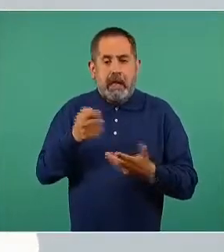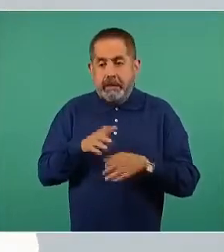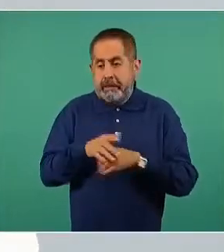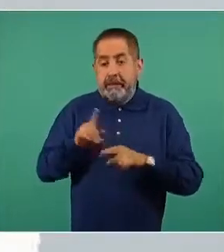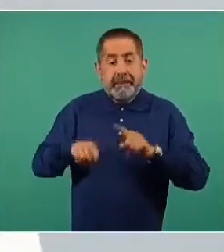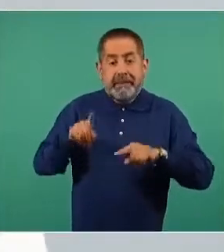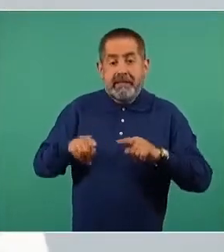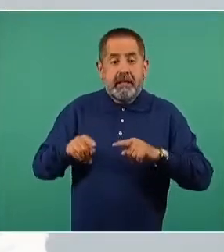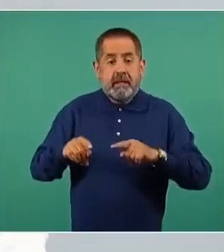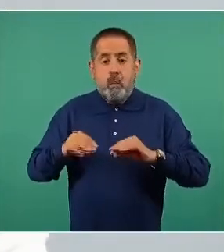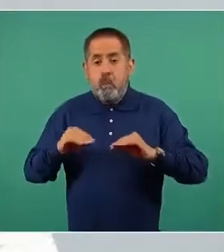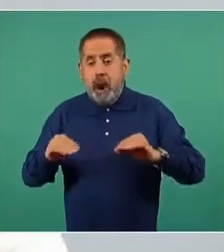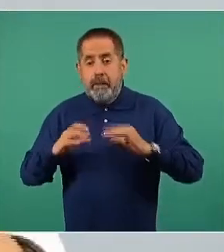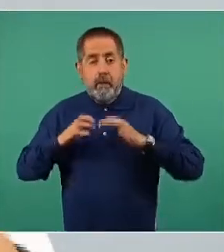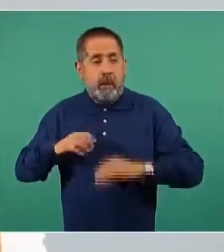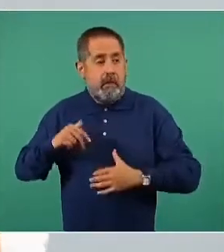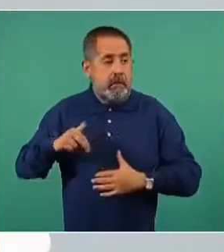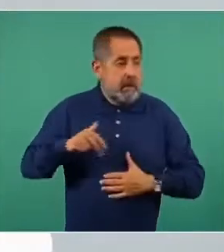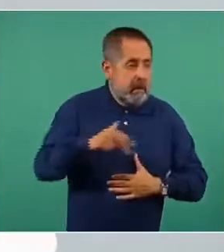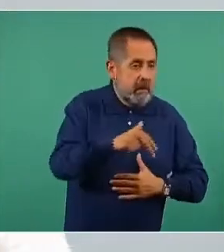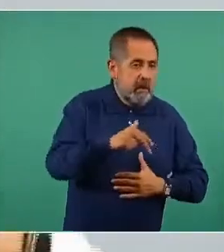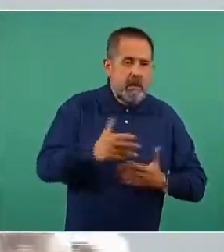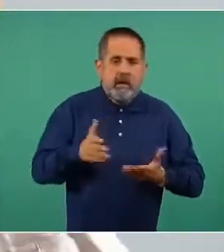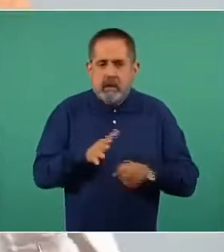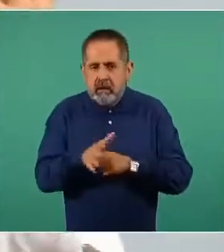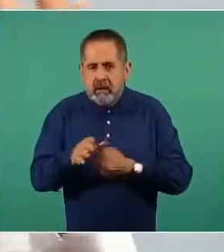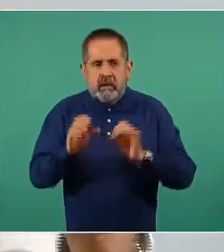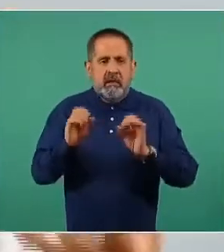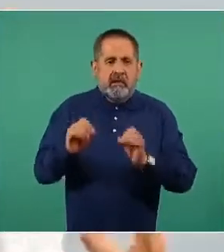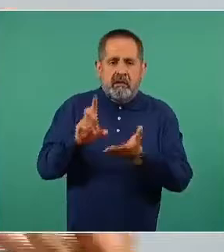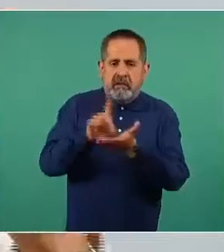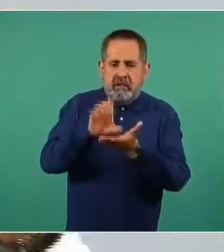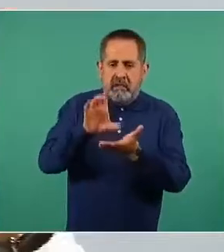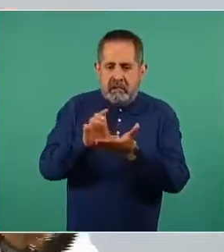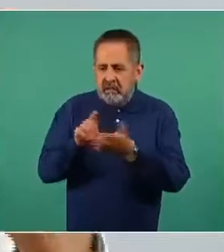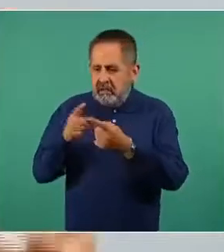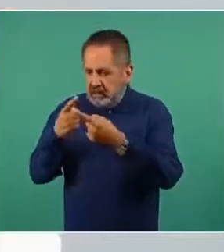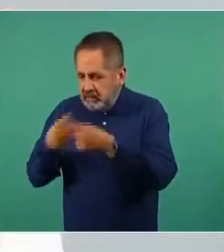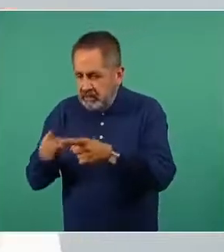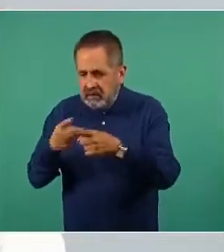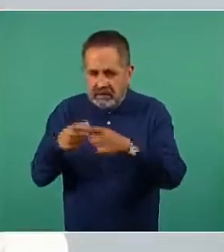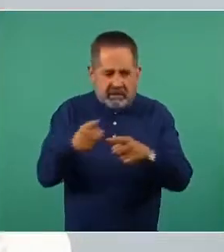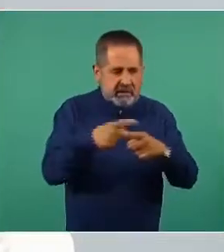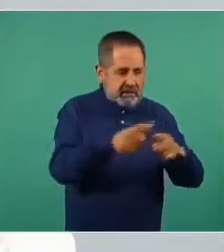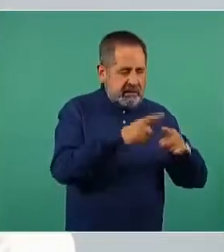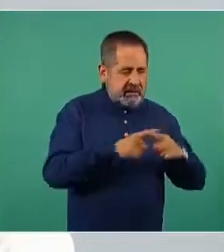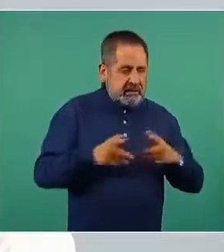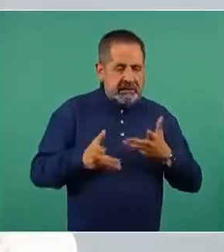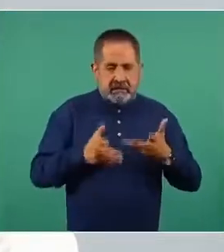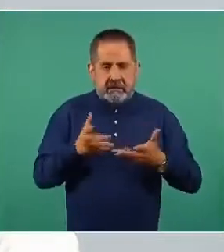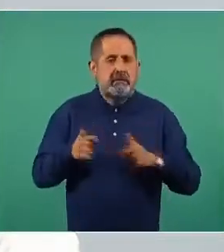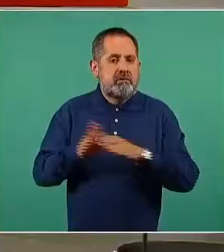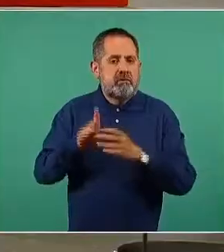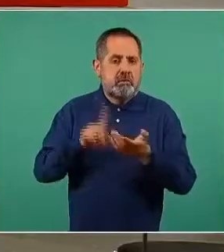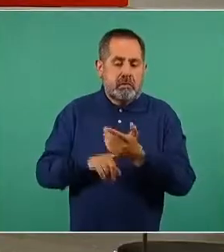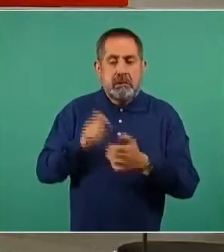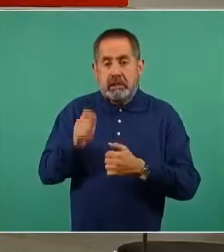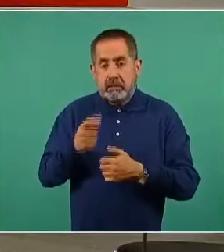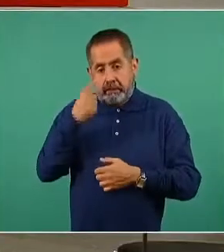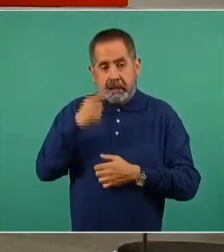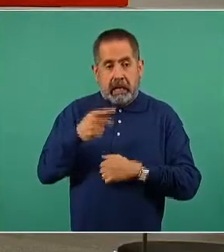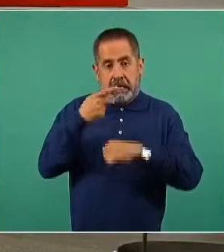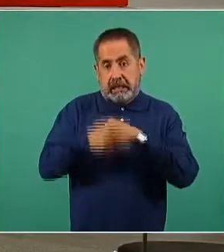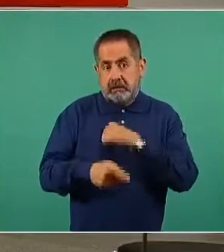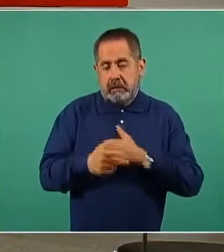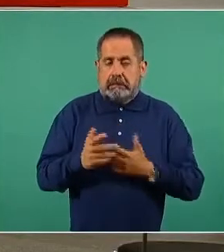movilidad o cuya discapacidad es diferente una de otras, y por lo tanto el riesgo para